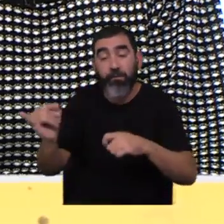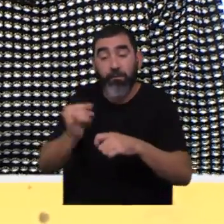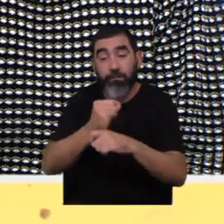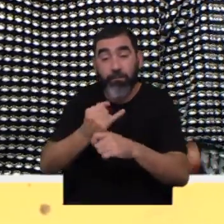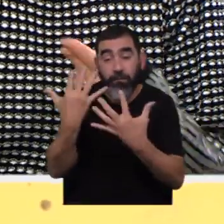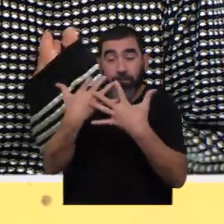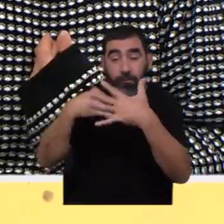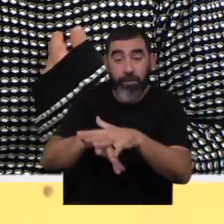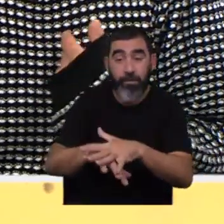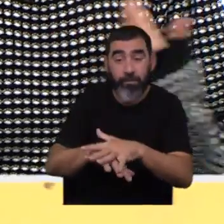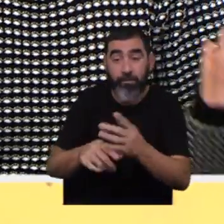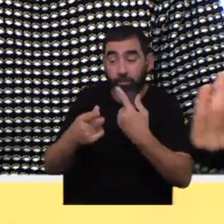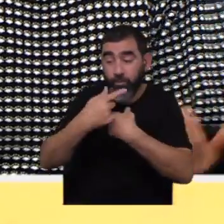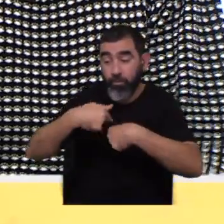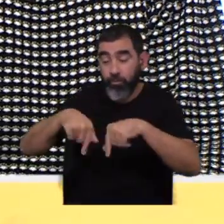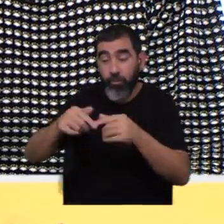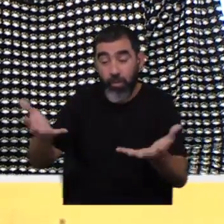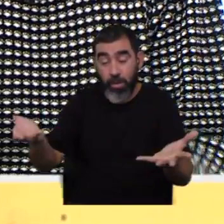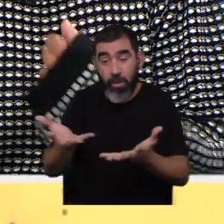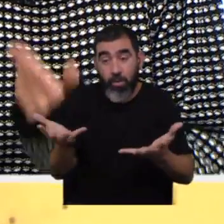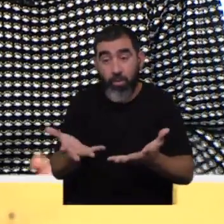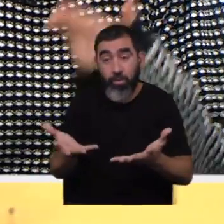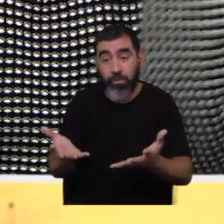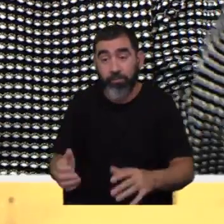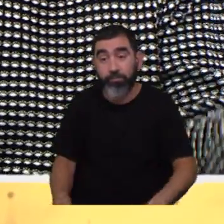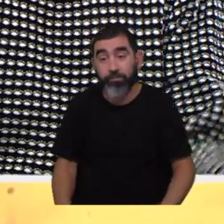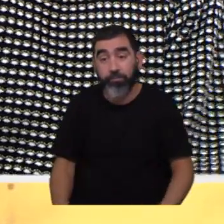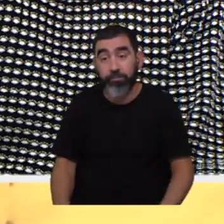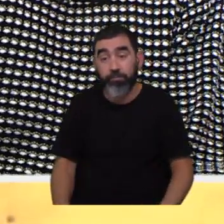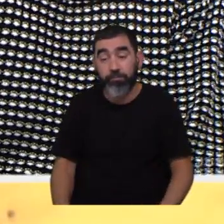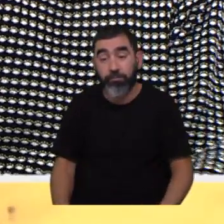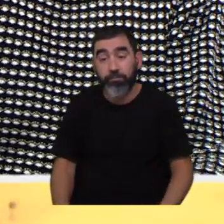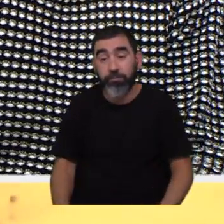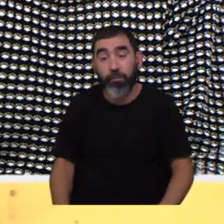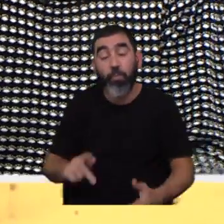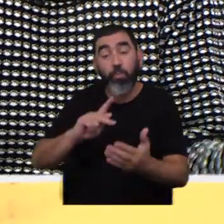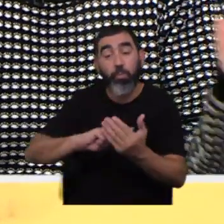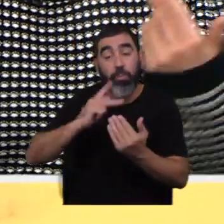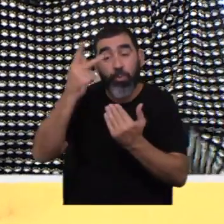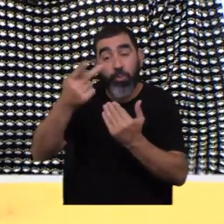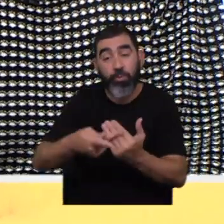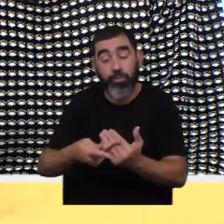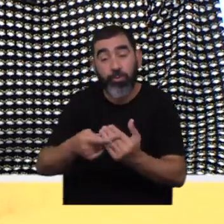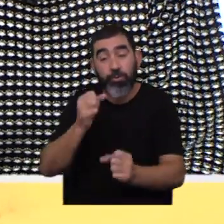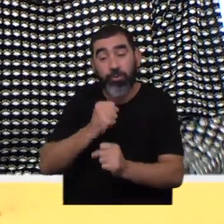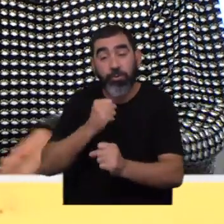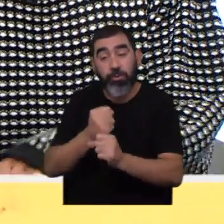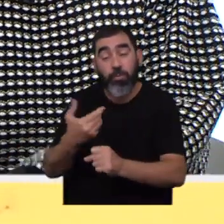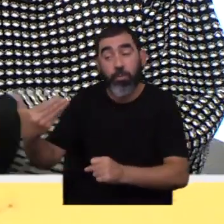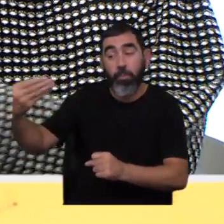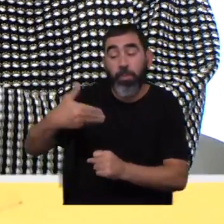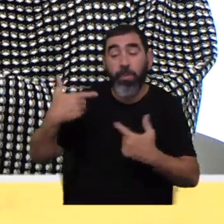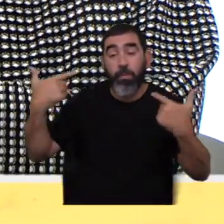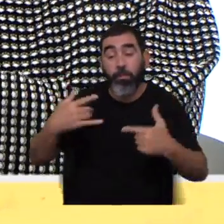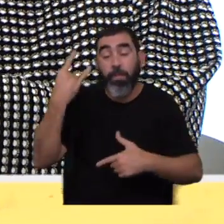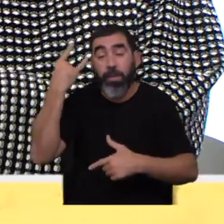instituciones. También nosotros, por ejemplo, en este momento, en mi caso particular, me encuentro trabajando en un proyecto que fue solicitado por el Ministerio de